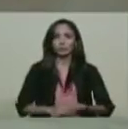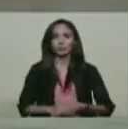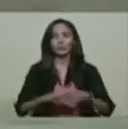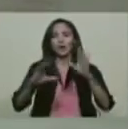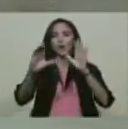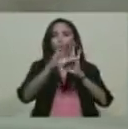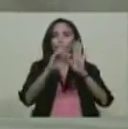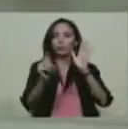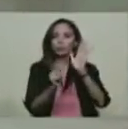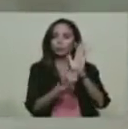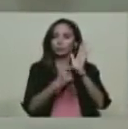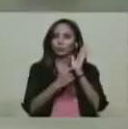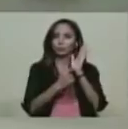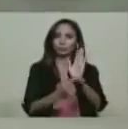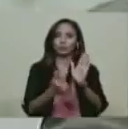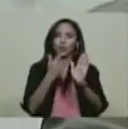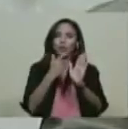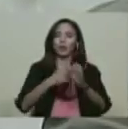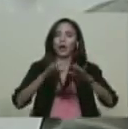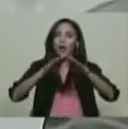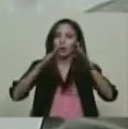constitucional para que los CLAT